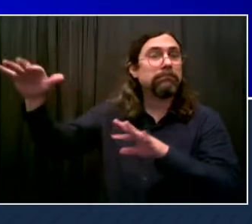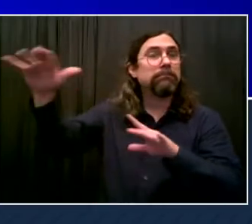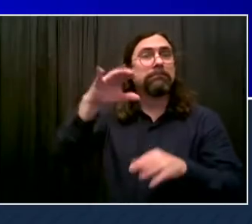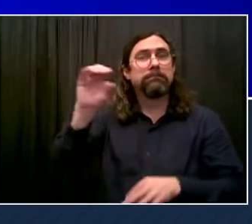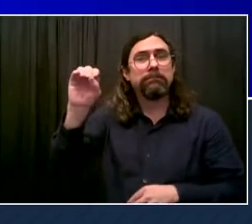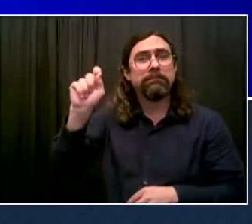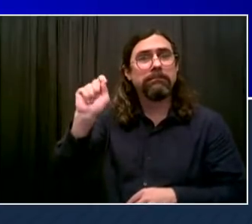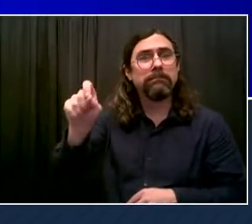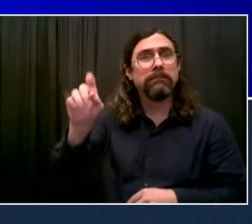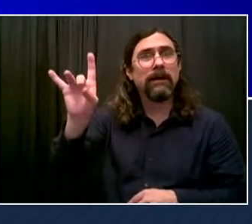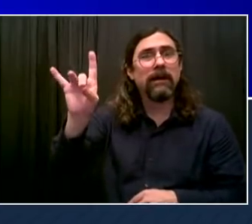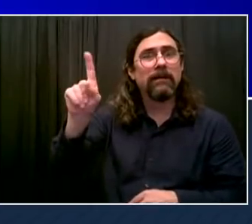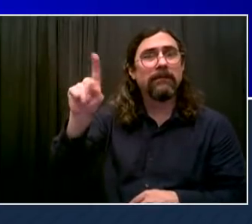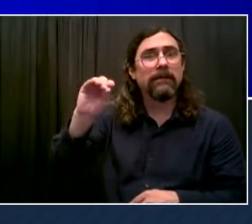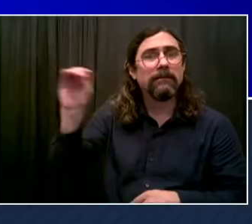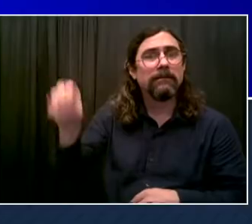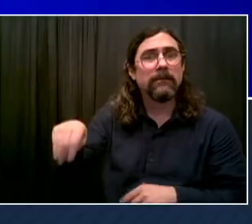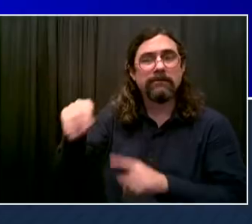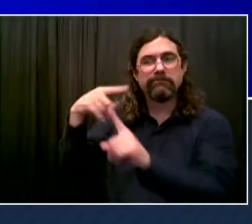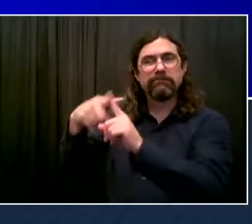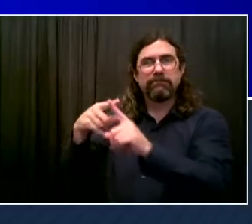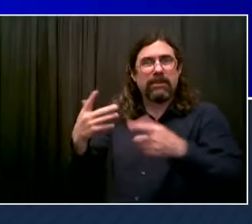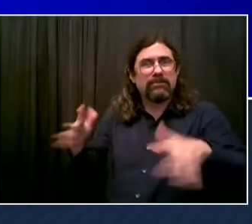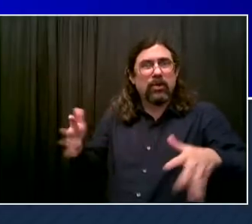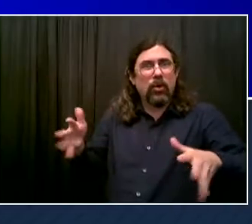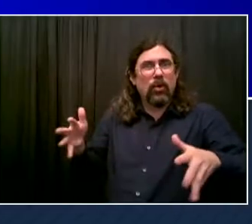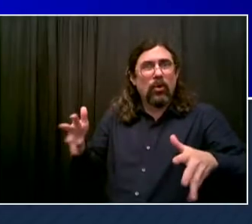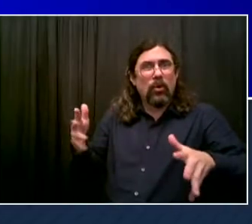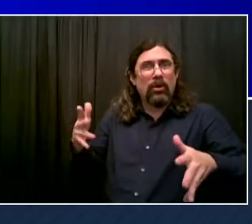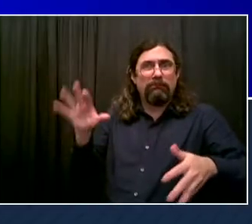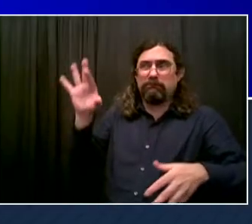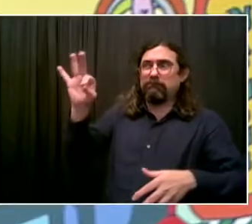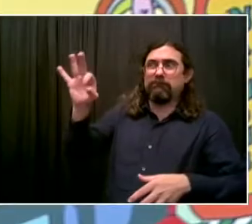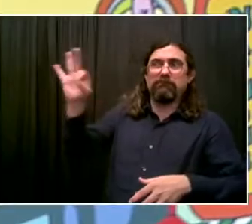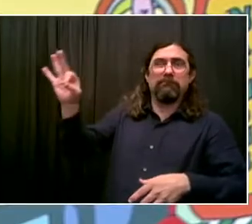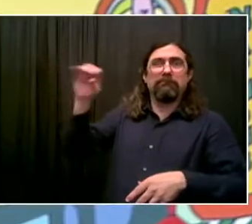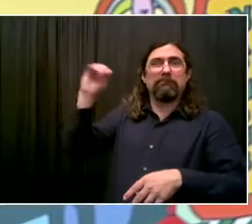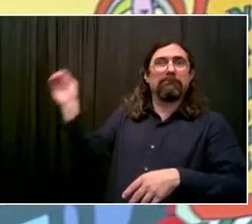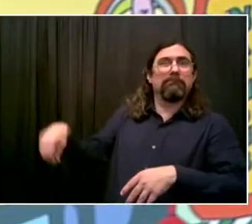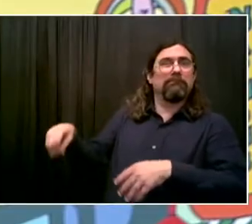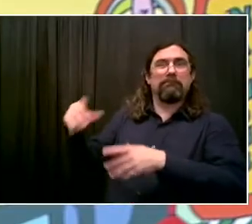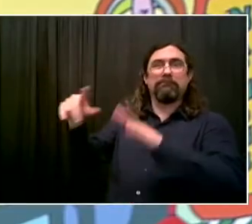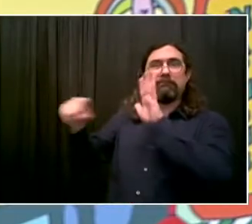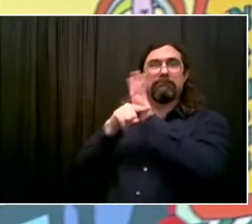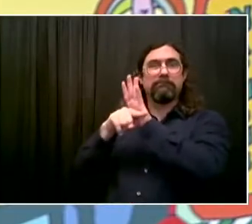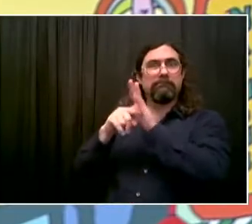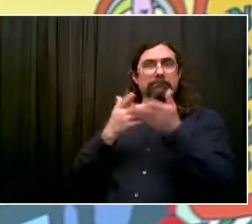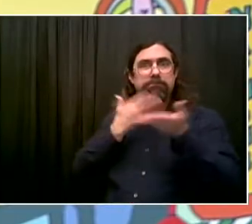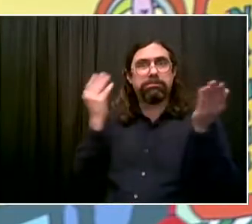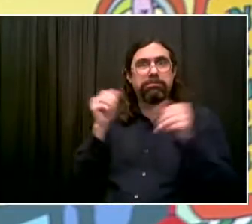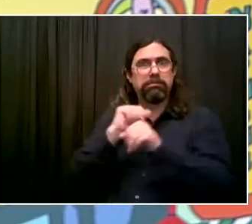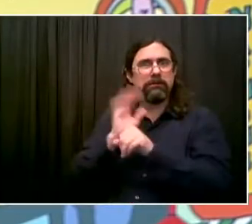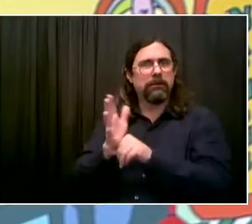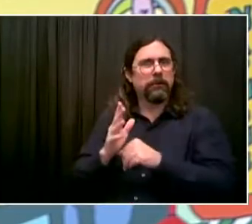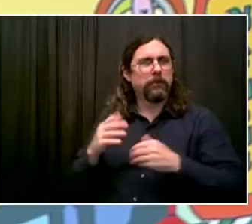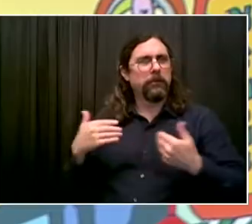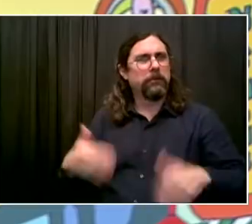0.81%. Let's keep driving that down further. Okay, a few words in Spanish about our vaccination